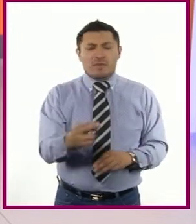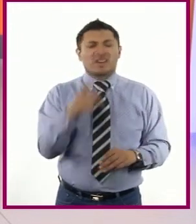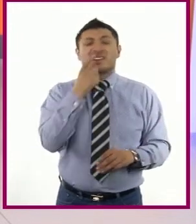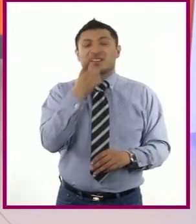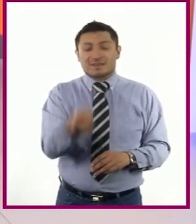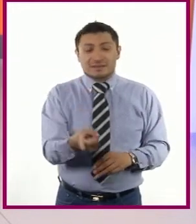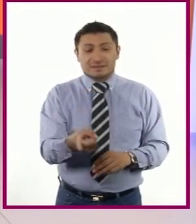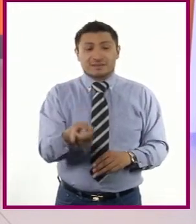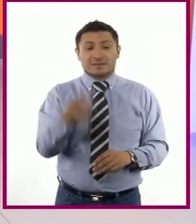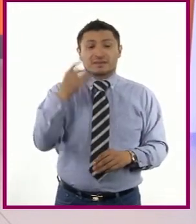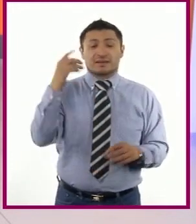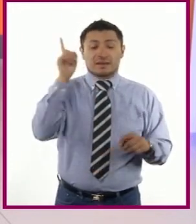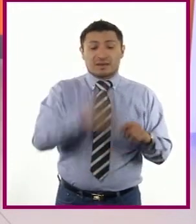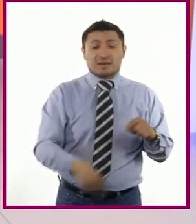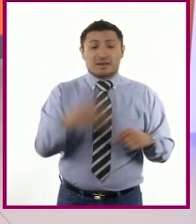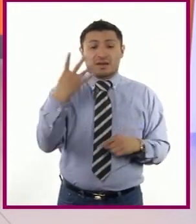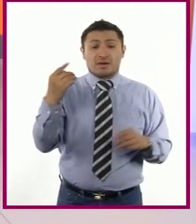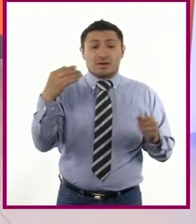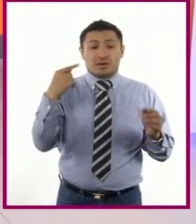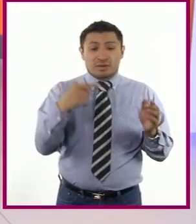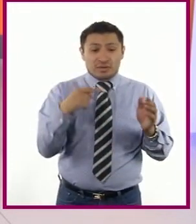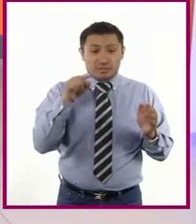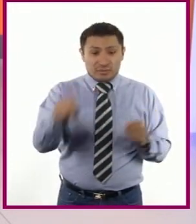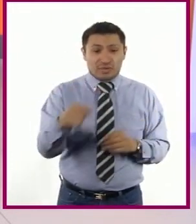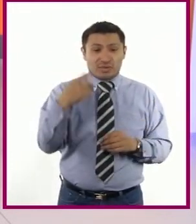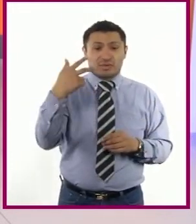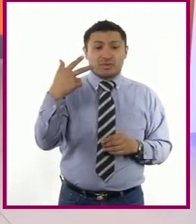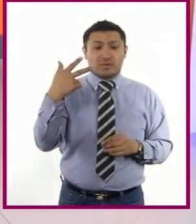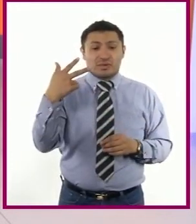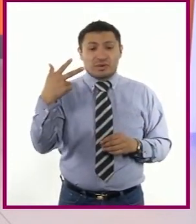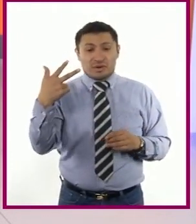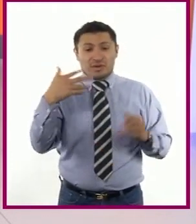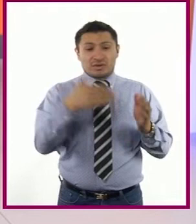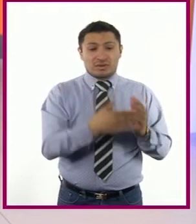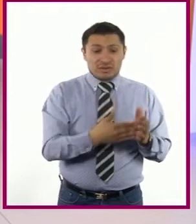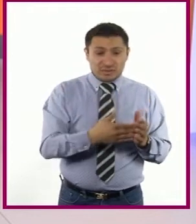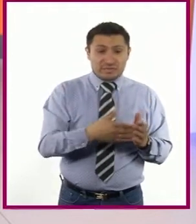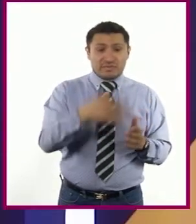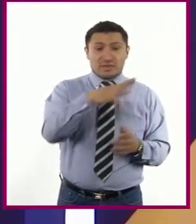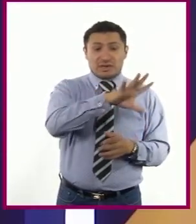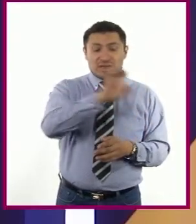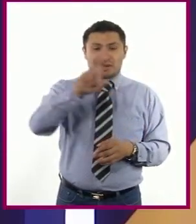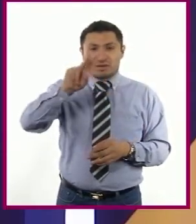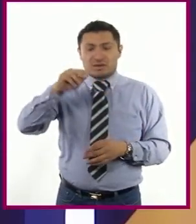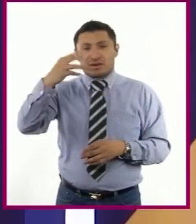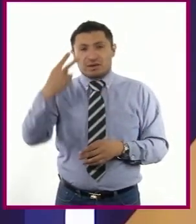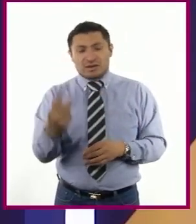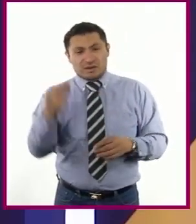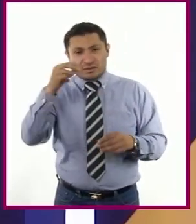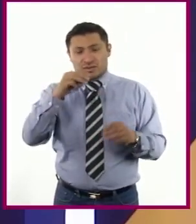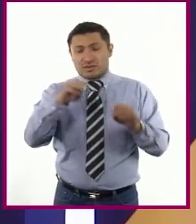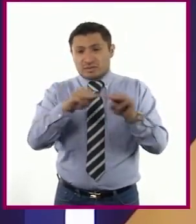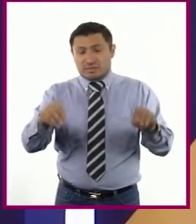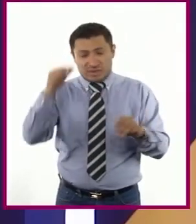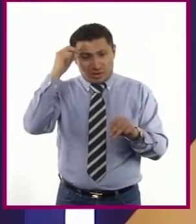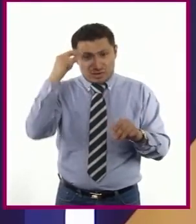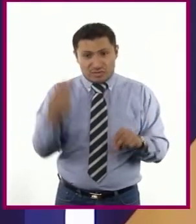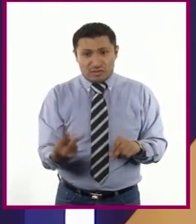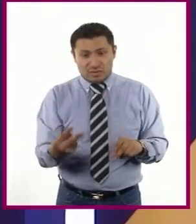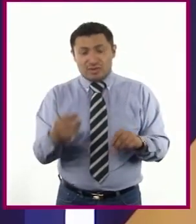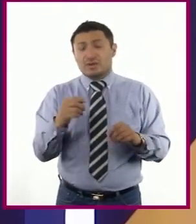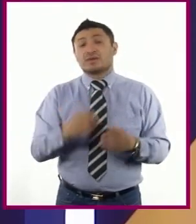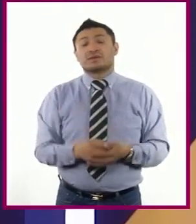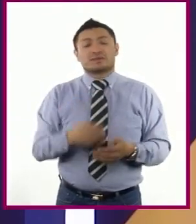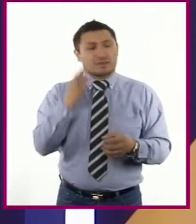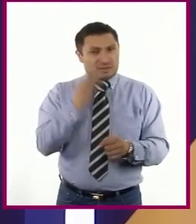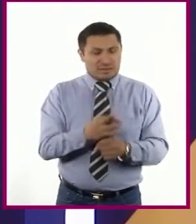4.8582 kilogramos de lámina. En este momento, ya es posible responder